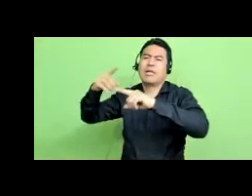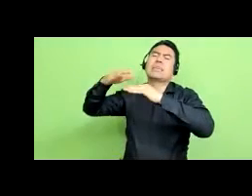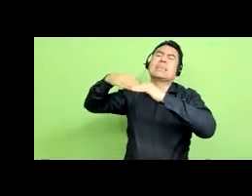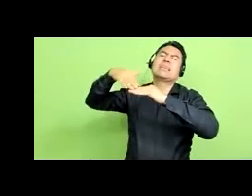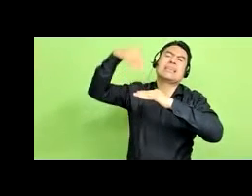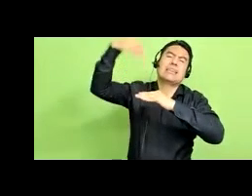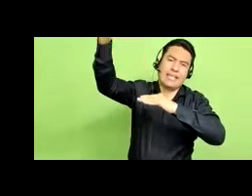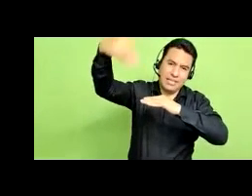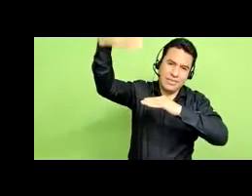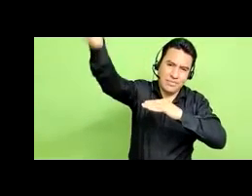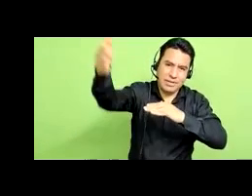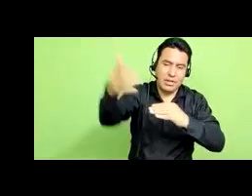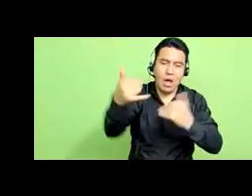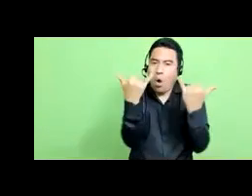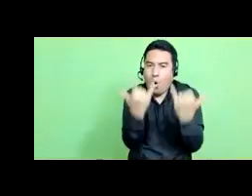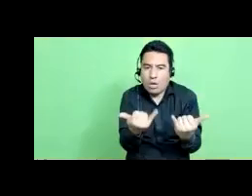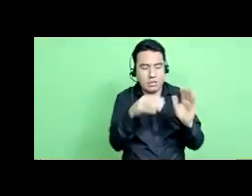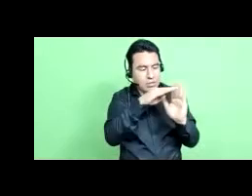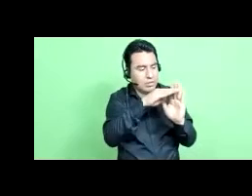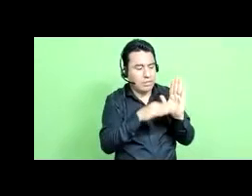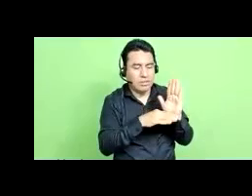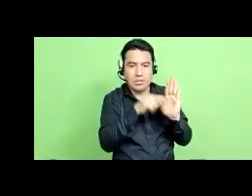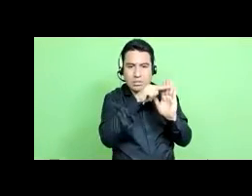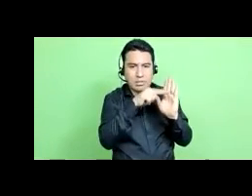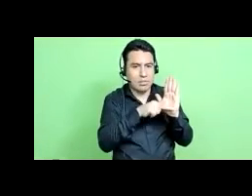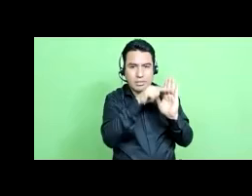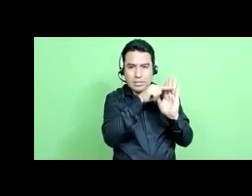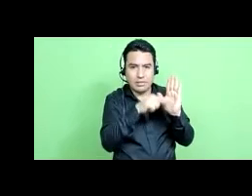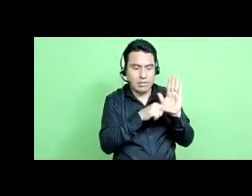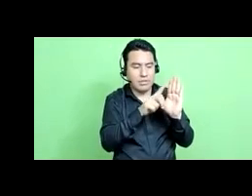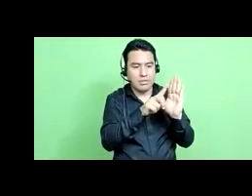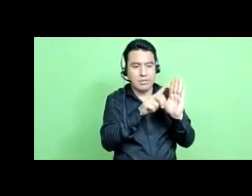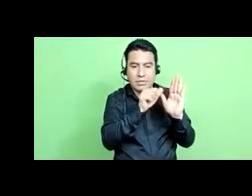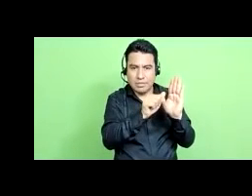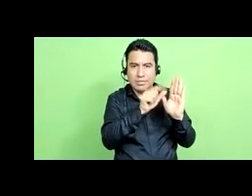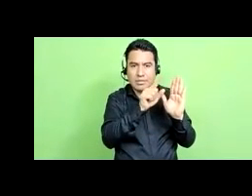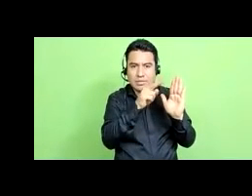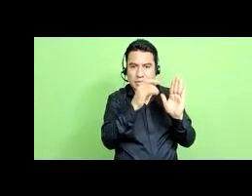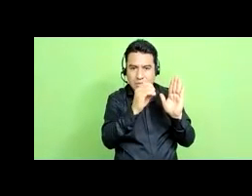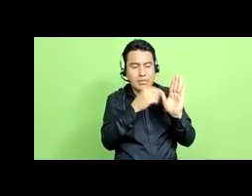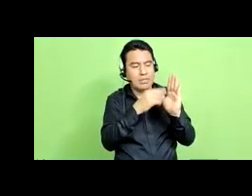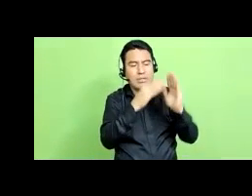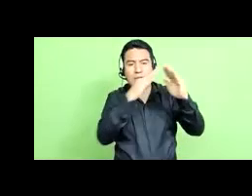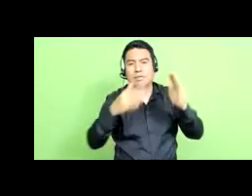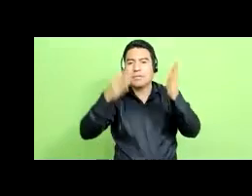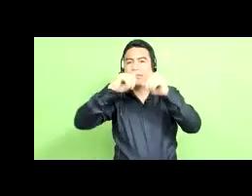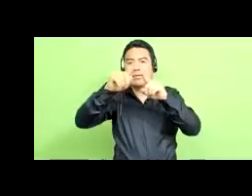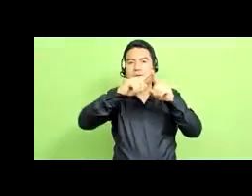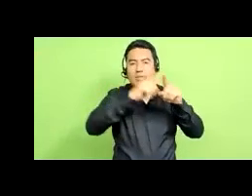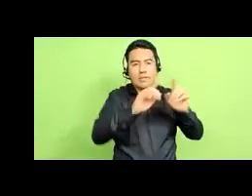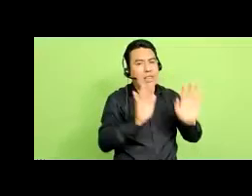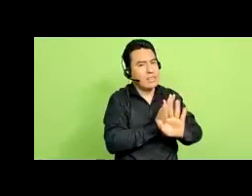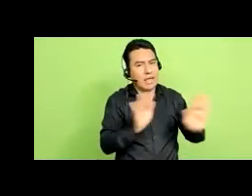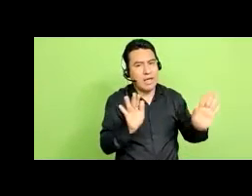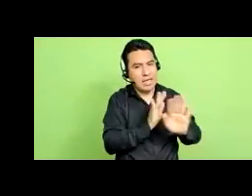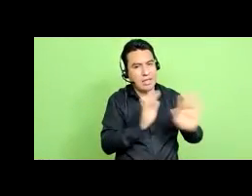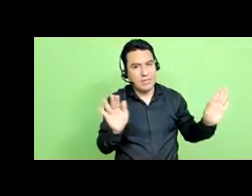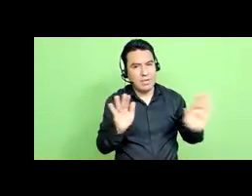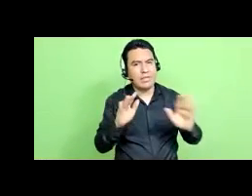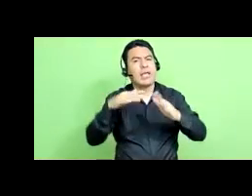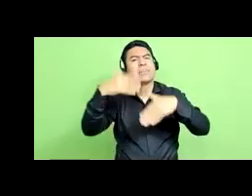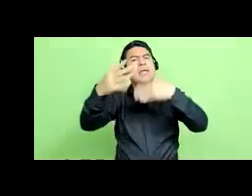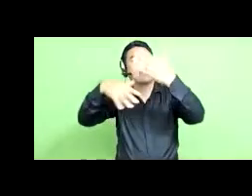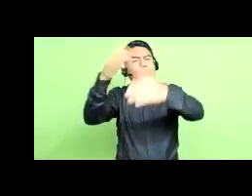norma específica y mayor especificaciones técnicas significaciones se va a realizar en la misma manera una